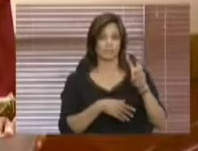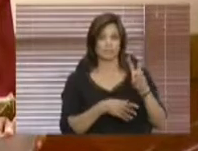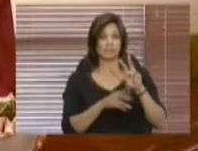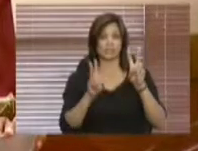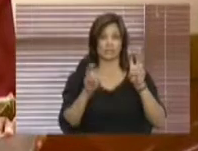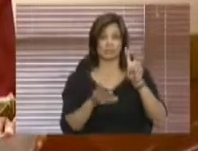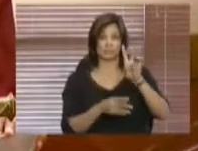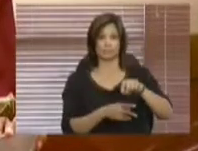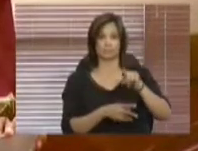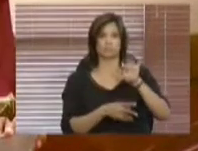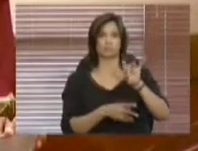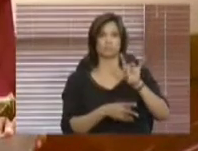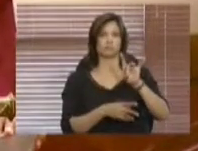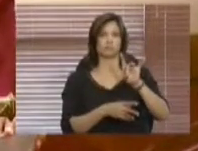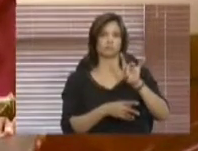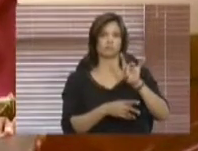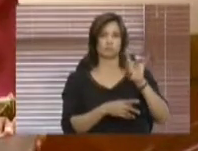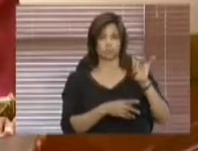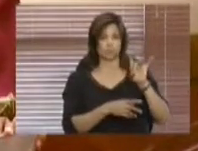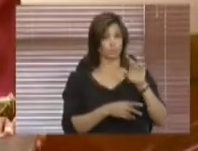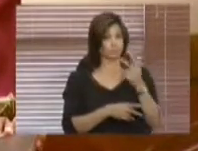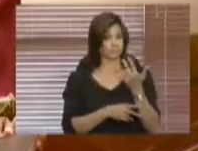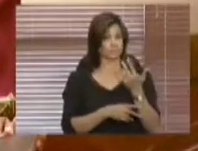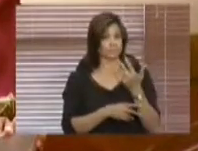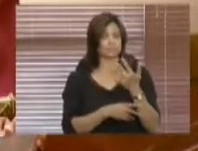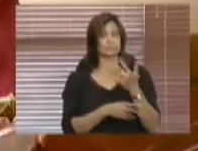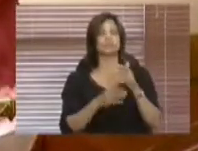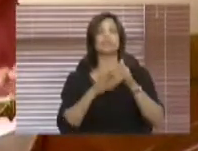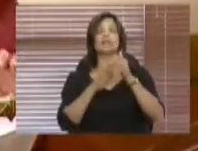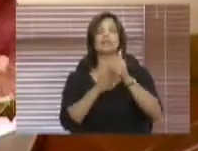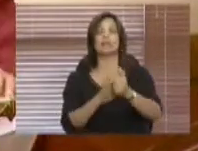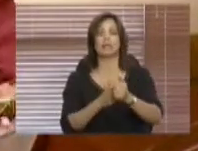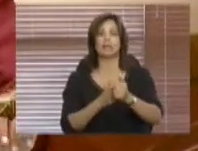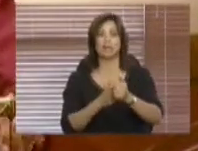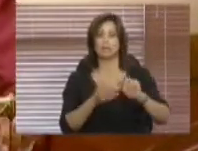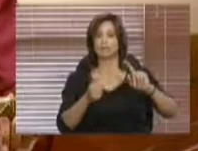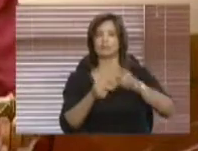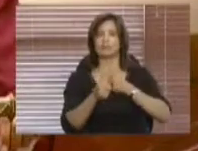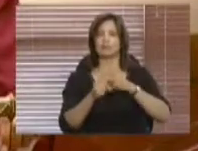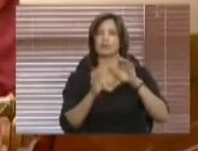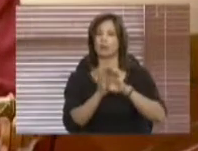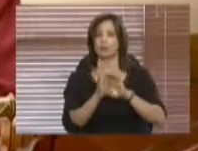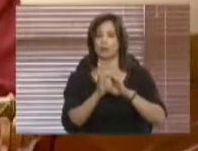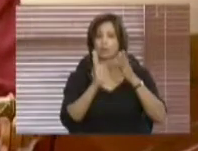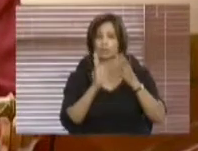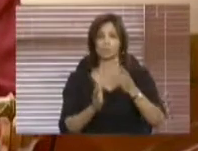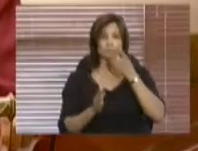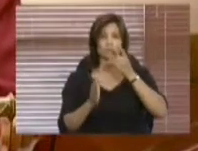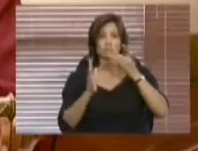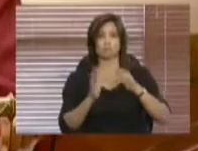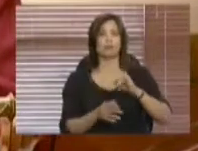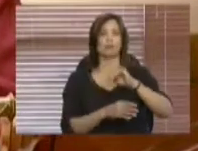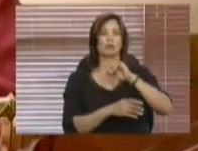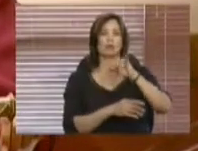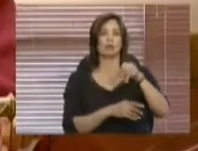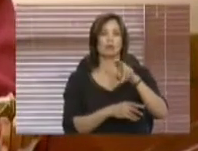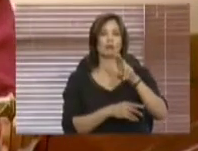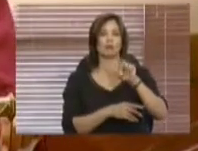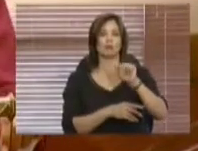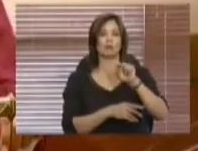de enero de 1813, del Padre de la Patria y primer constitucionalista dominicano, Juan Pablo Duarte.